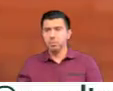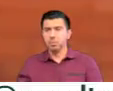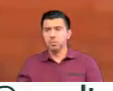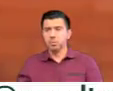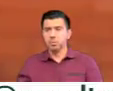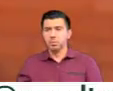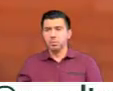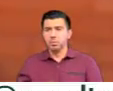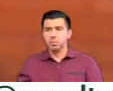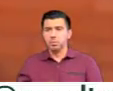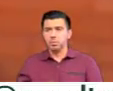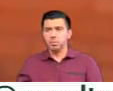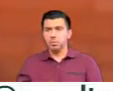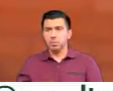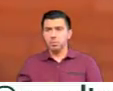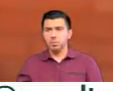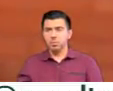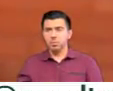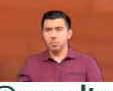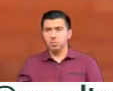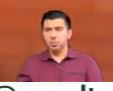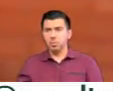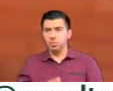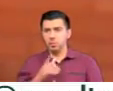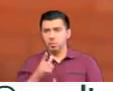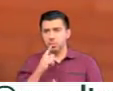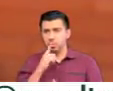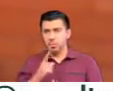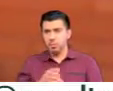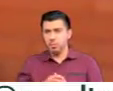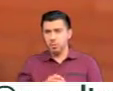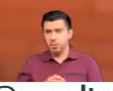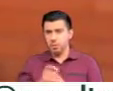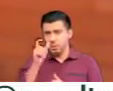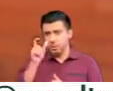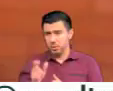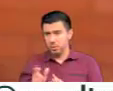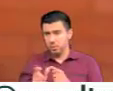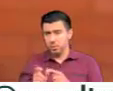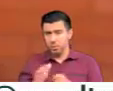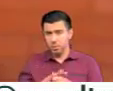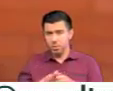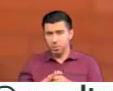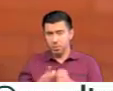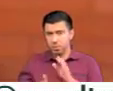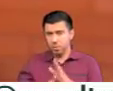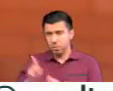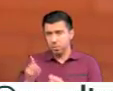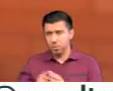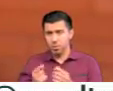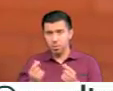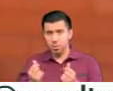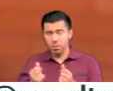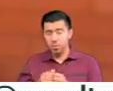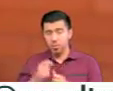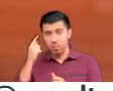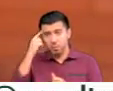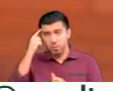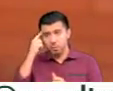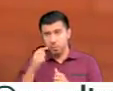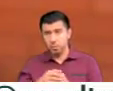el crecimiento del ser humano en nuestra región, su desarrollo económico y, por